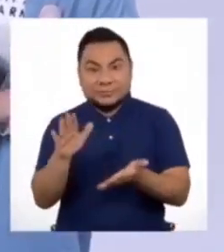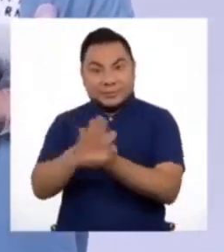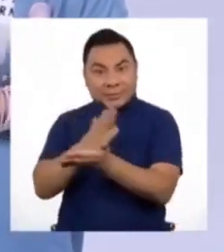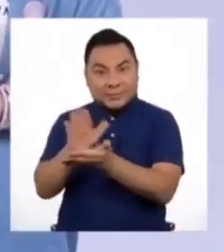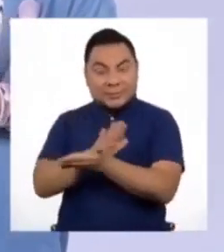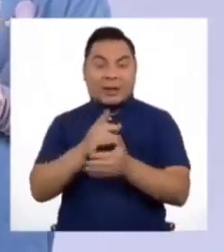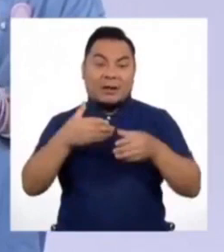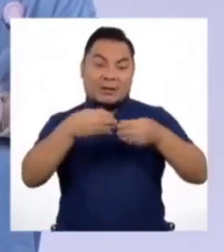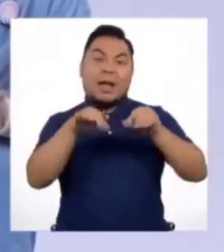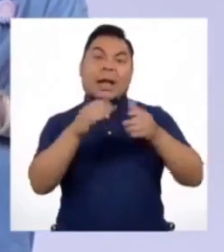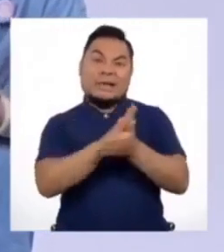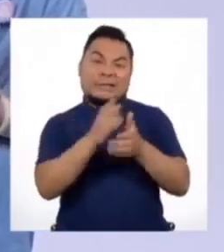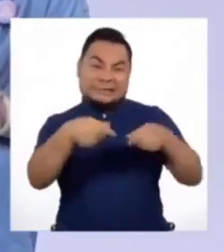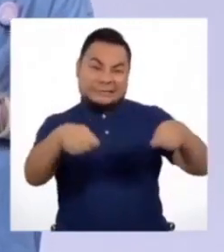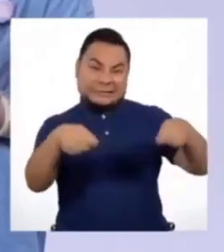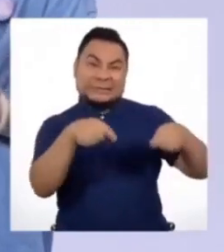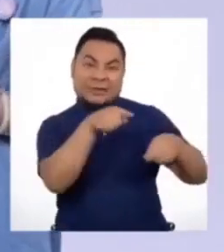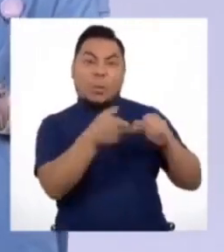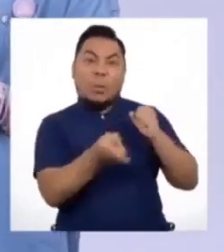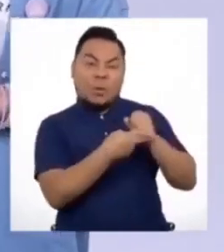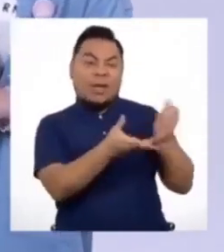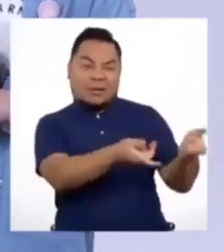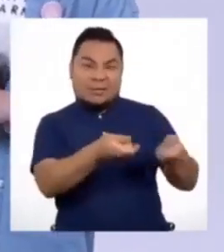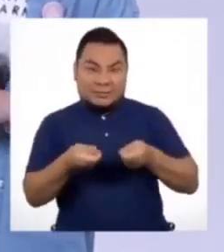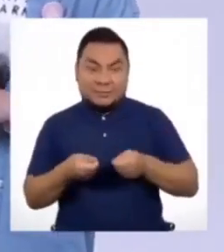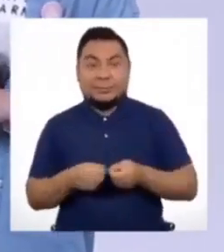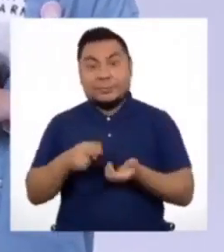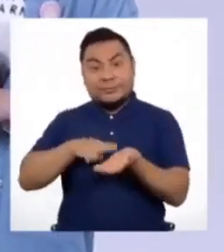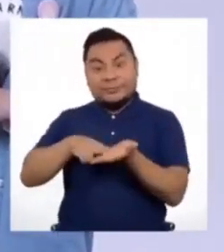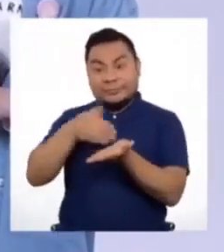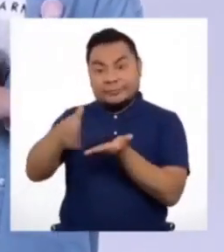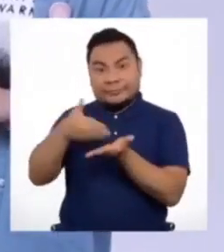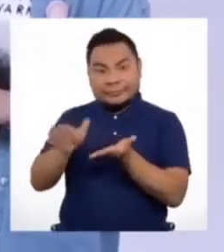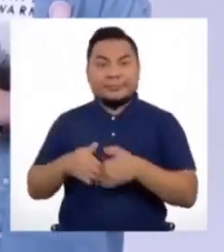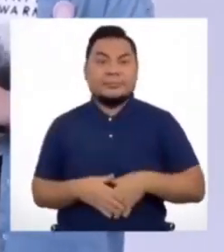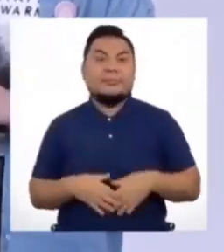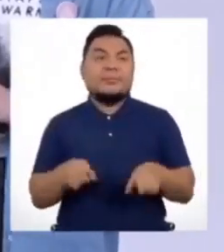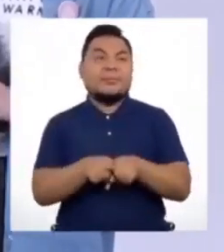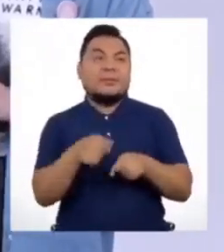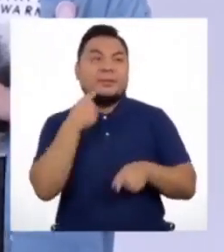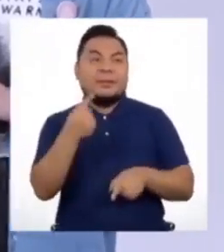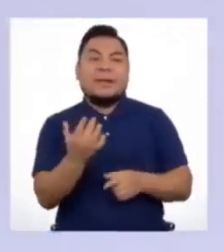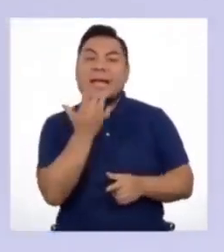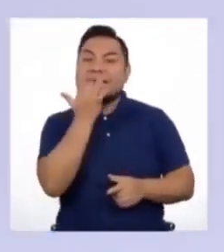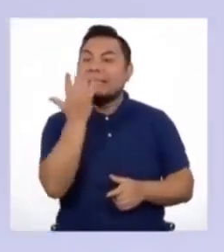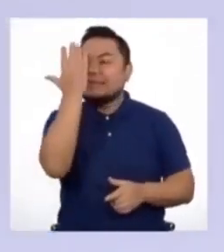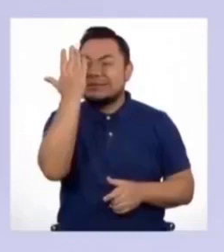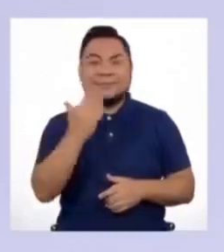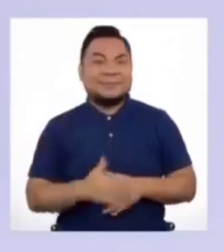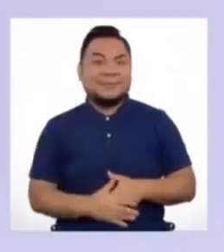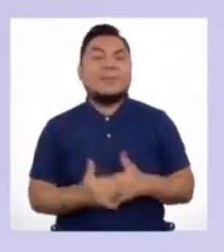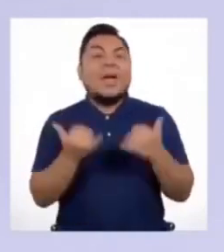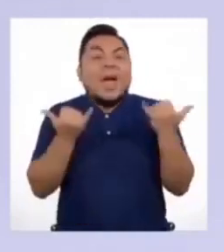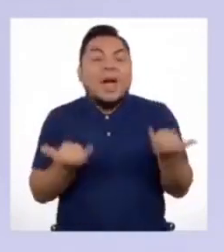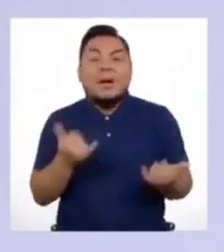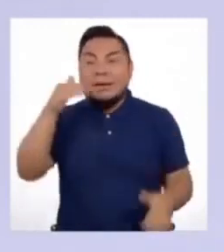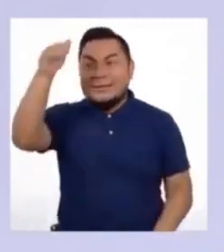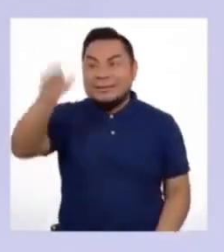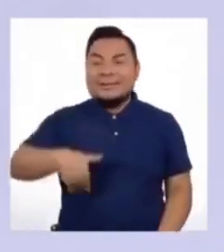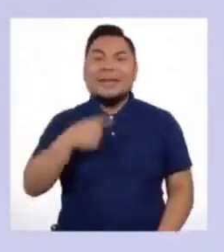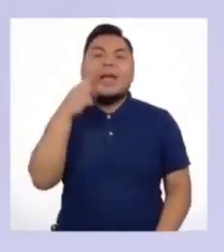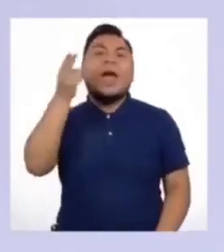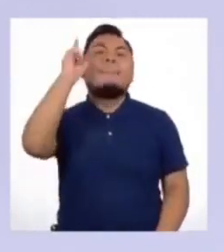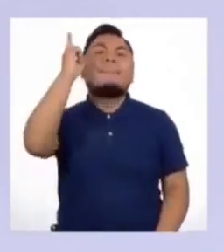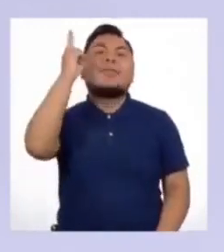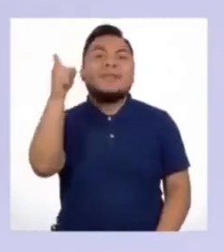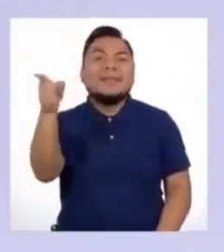o cartulina de reuso, borrador y un espejo. Y vamos a llamar a nuestro querido